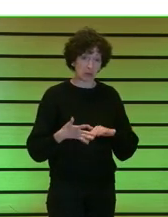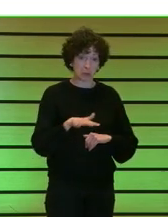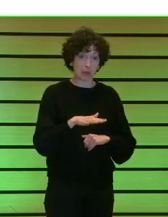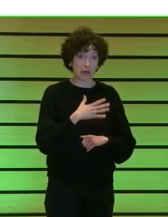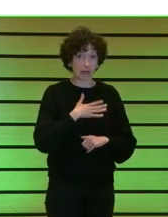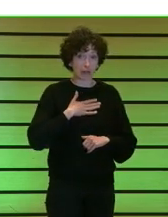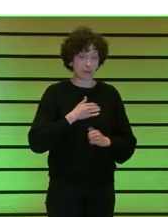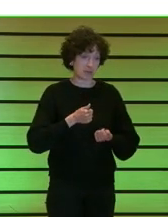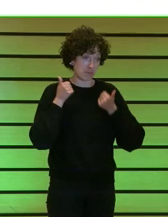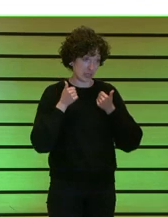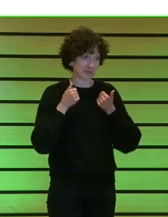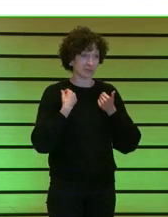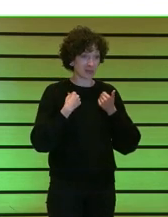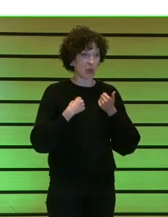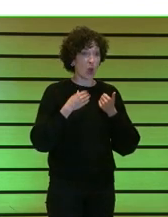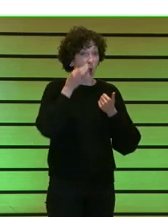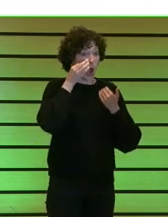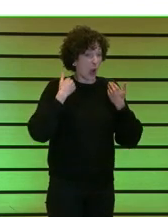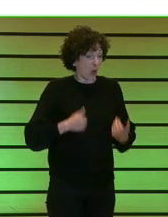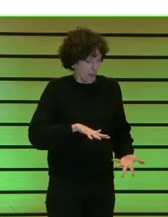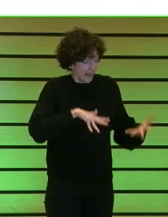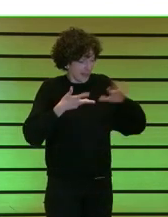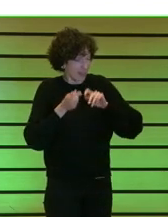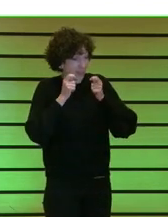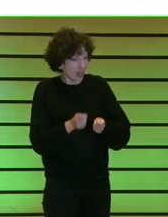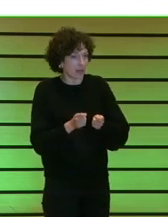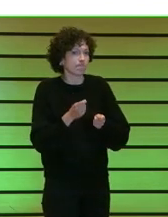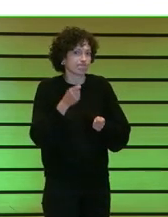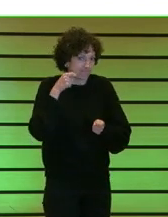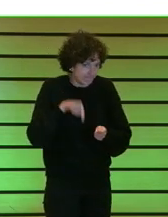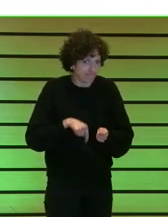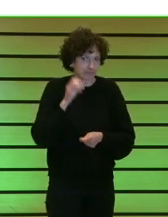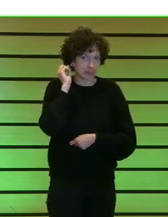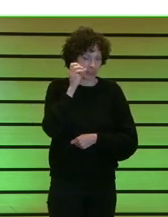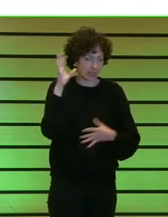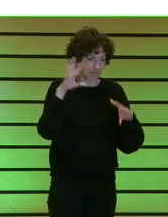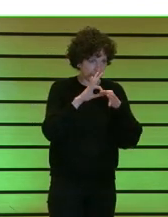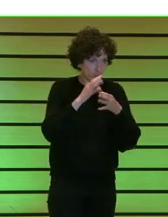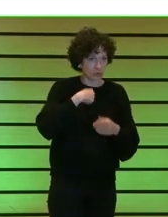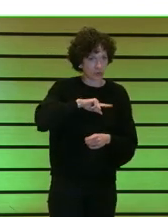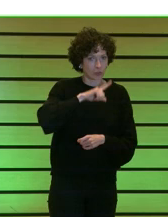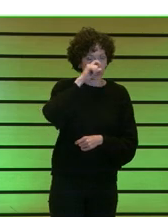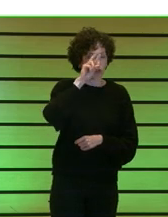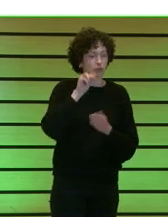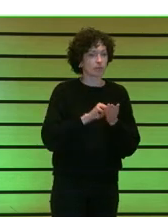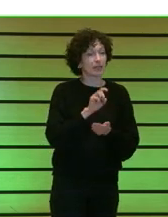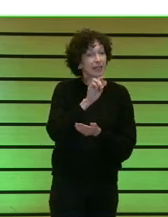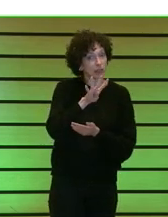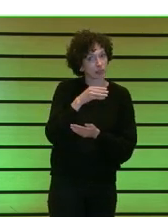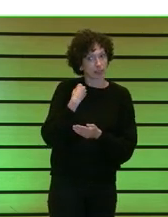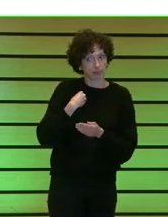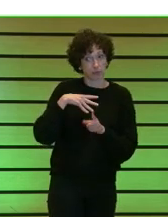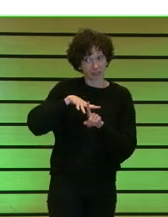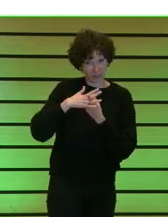es un poco lo que está detrás de toda esta charla nosotros en 2014 viendo esta realidad lo mismo que